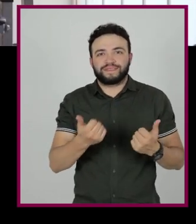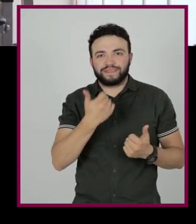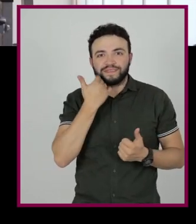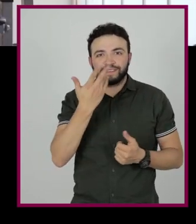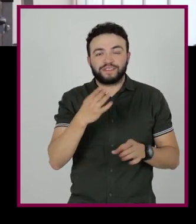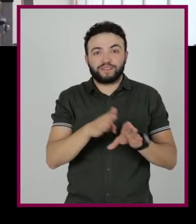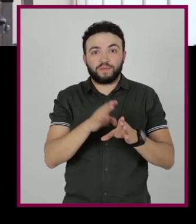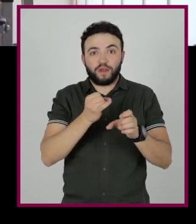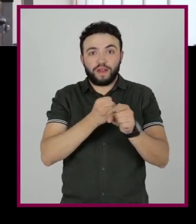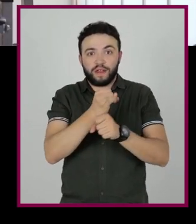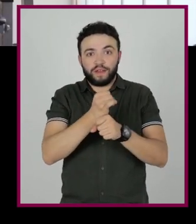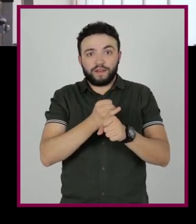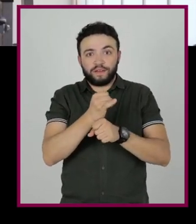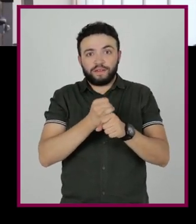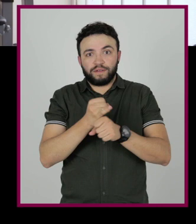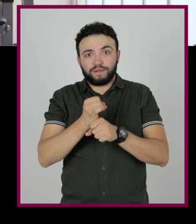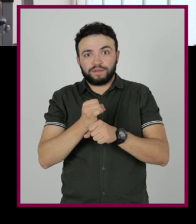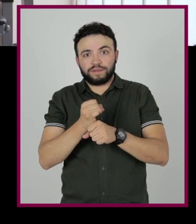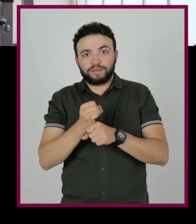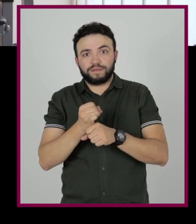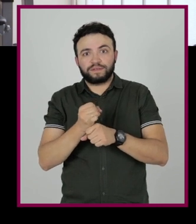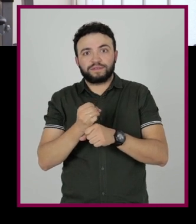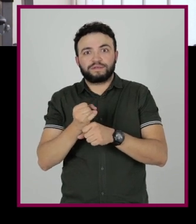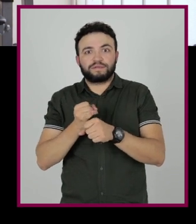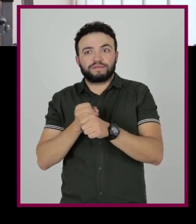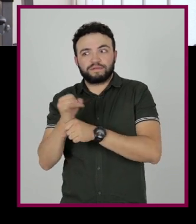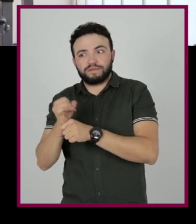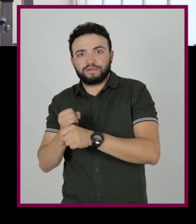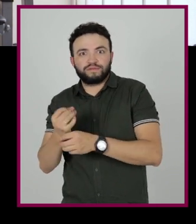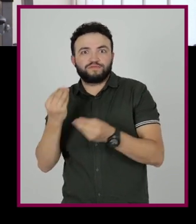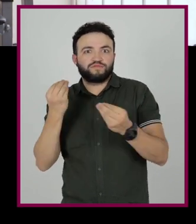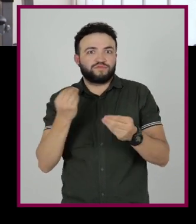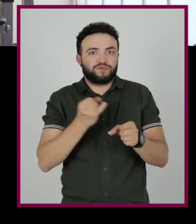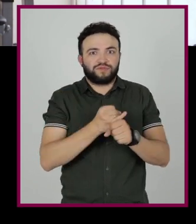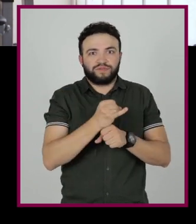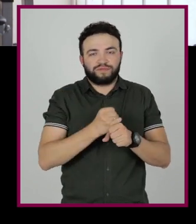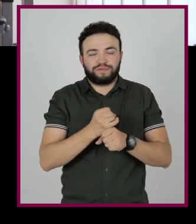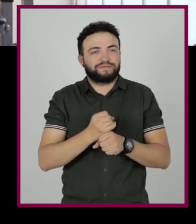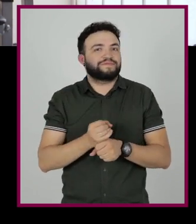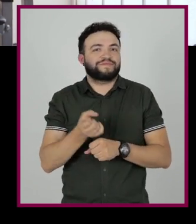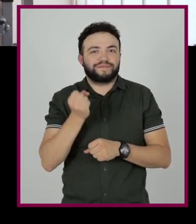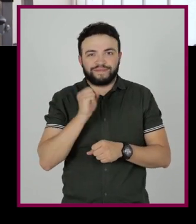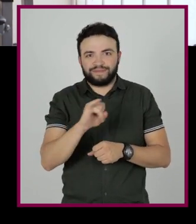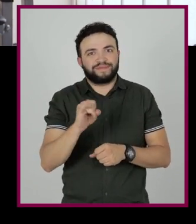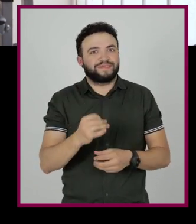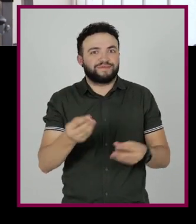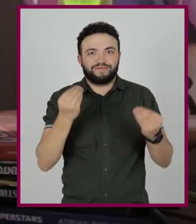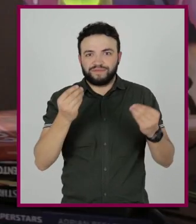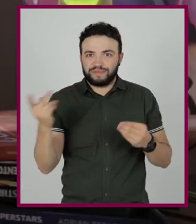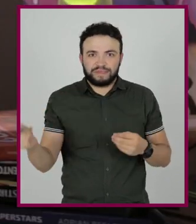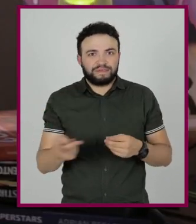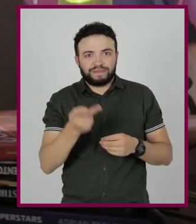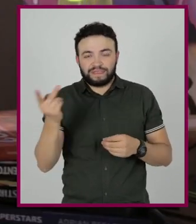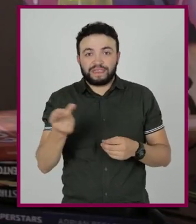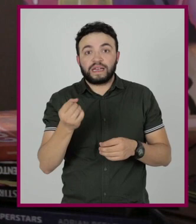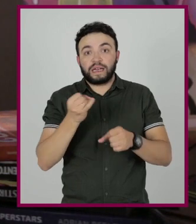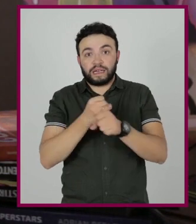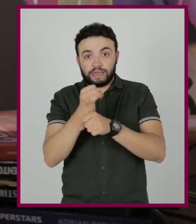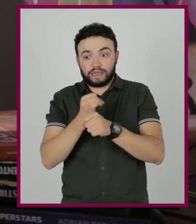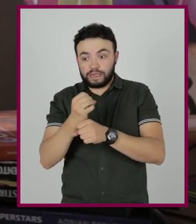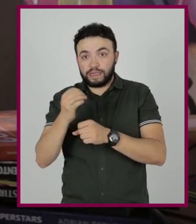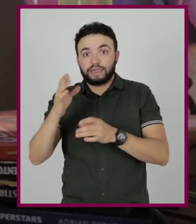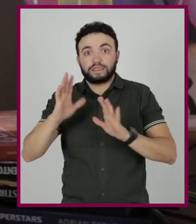refieres. Investigación, demasiada investigación. Sí, es una gran pregunta. Después